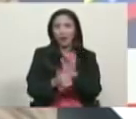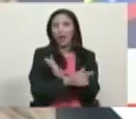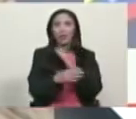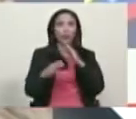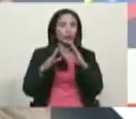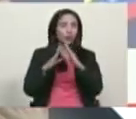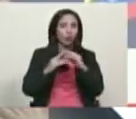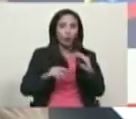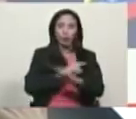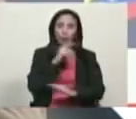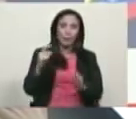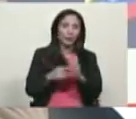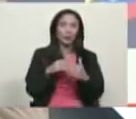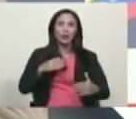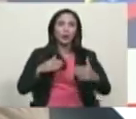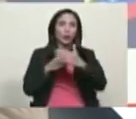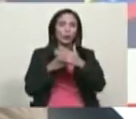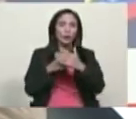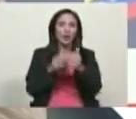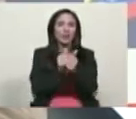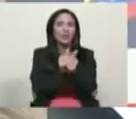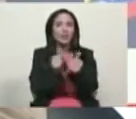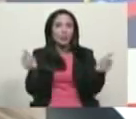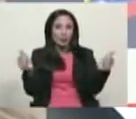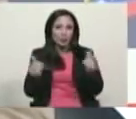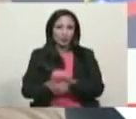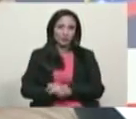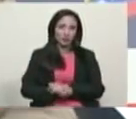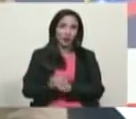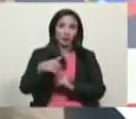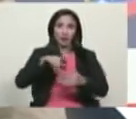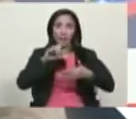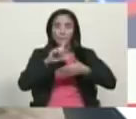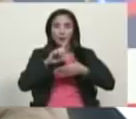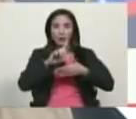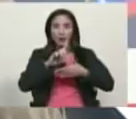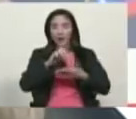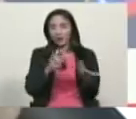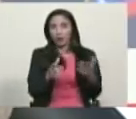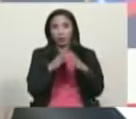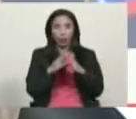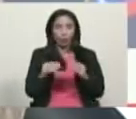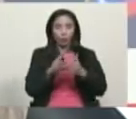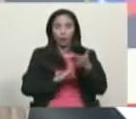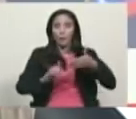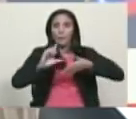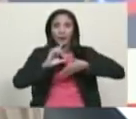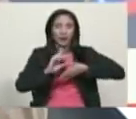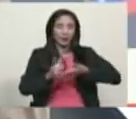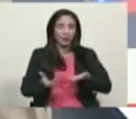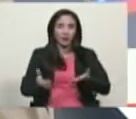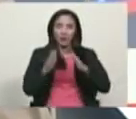en contra de la independencia de América del Sur y de nuestra América.